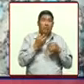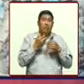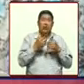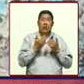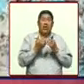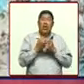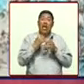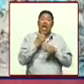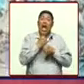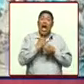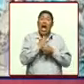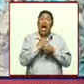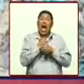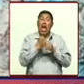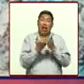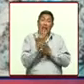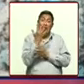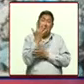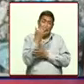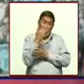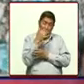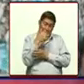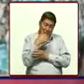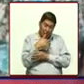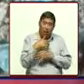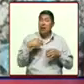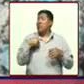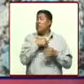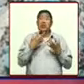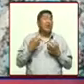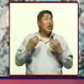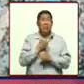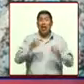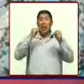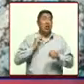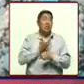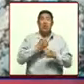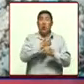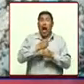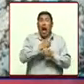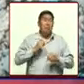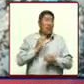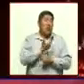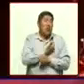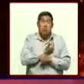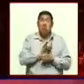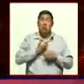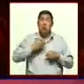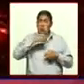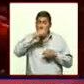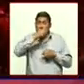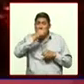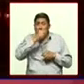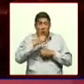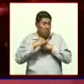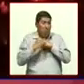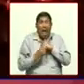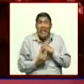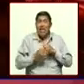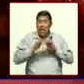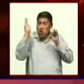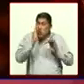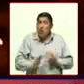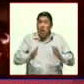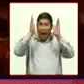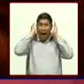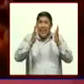Estamos sin nada ahora. Tantos querer salvar nosotros, nuestro café, nuestro cítrico. Nunca lo atendieron, la